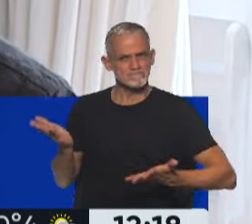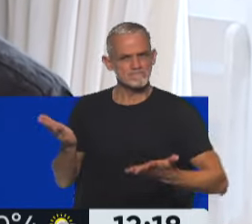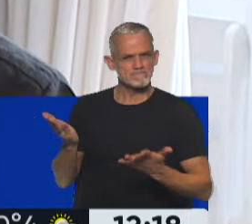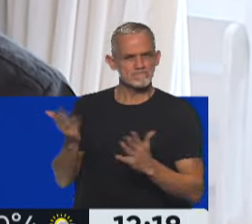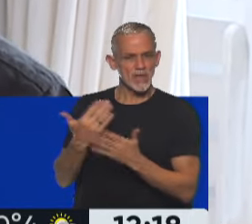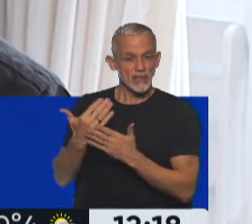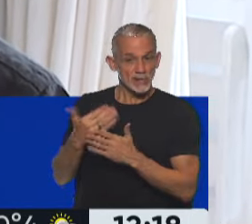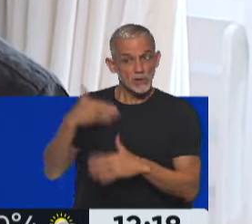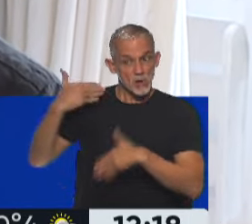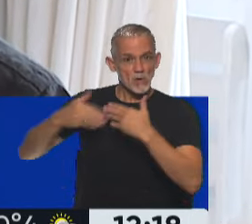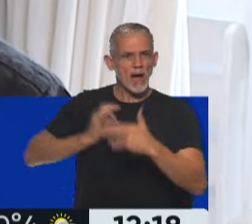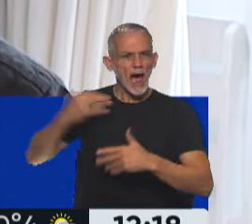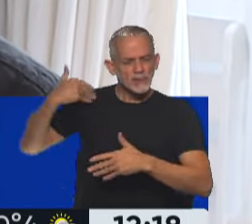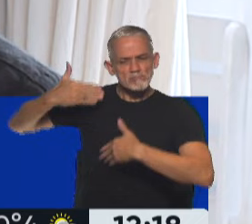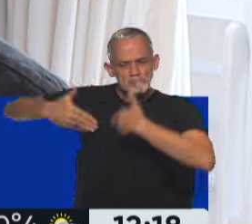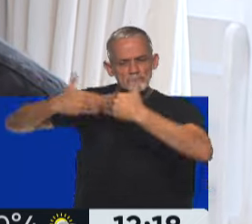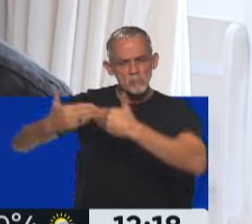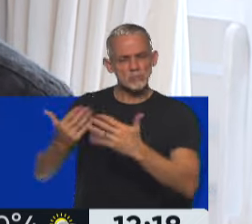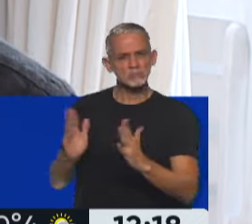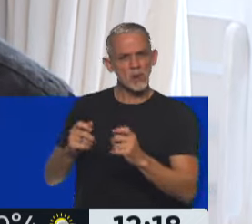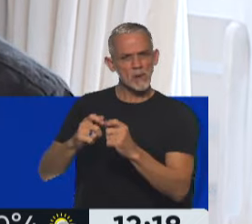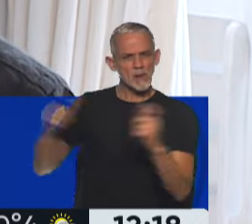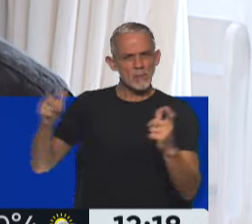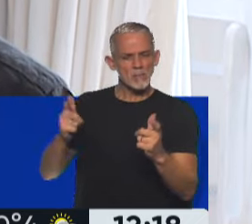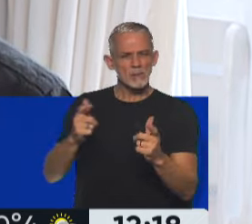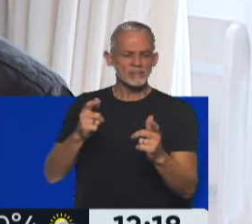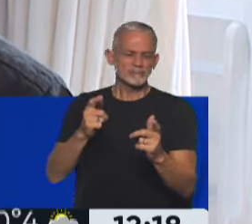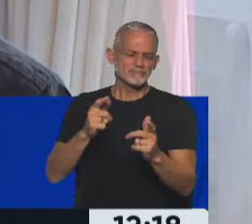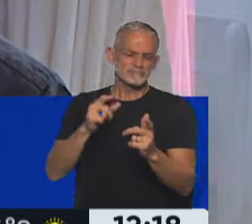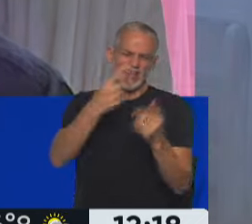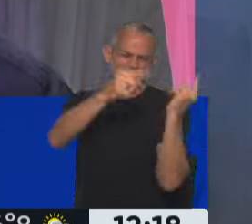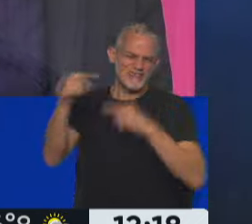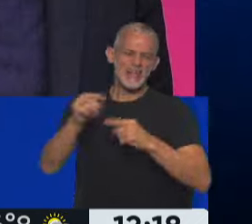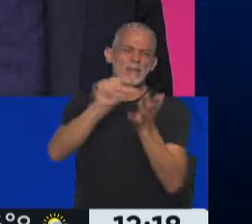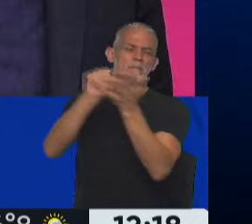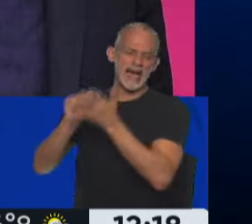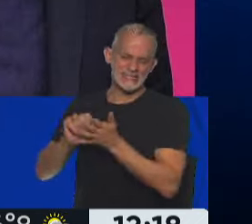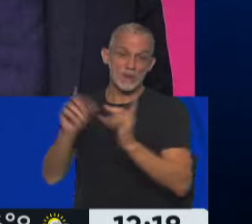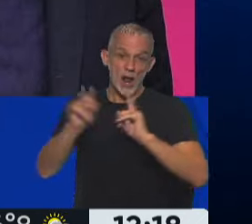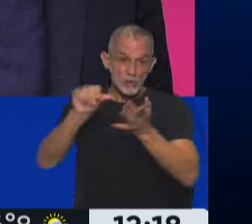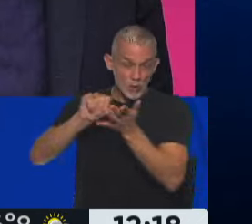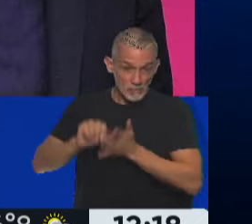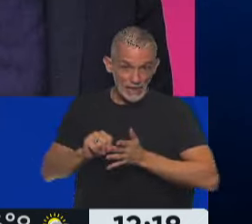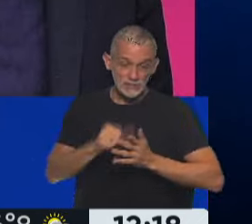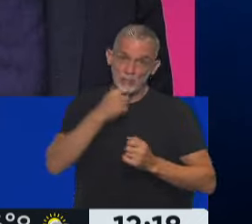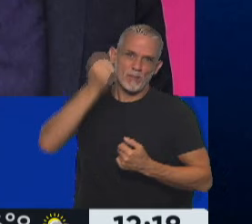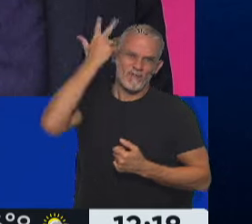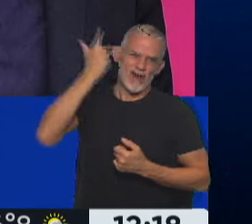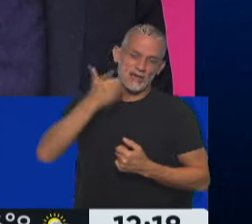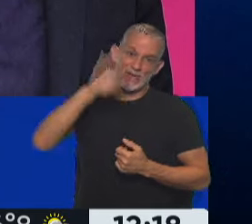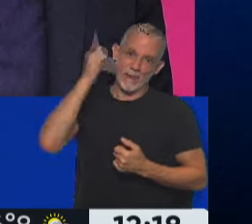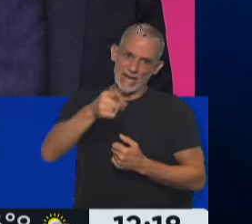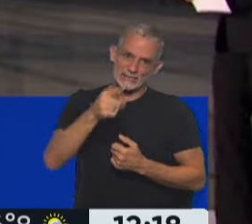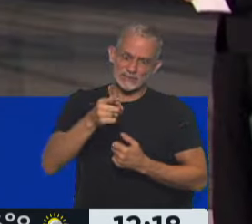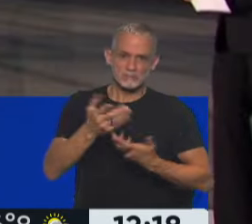viene creciendo en los últimos años. Obviamente los resultados varían por país, pero en algunos países, obviamente Francia es el caso más extremo,